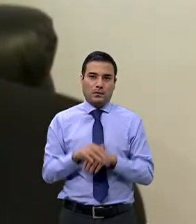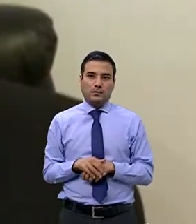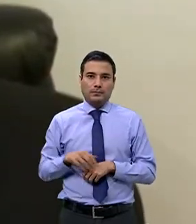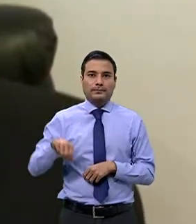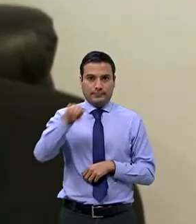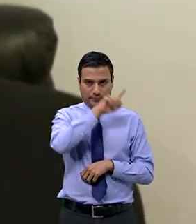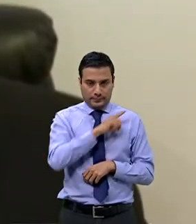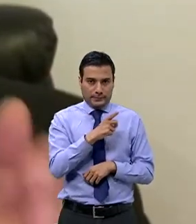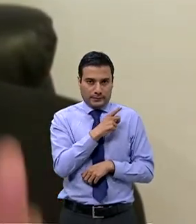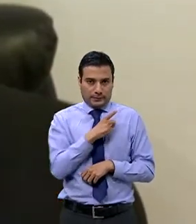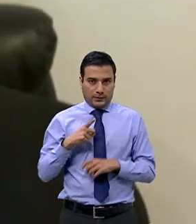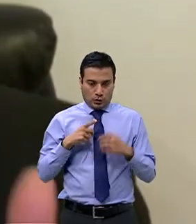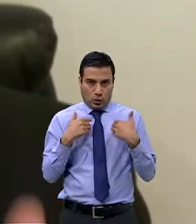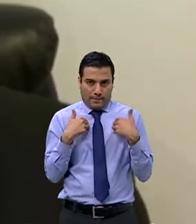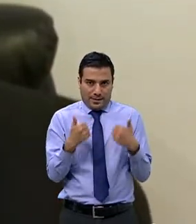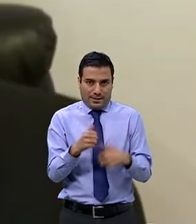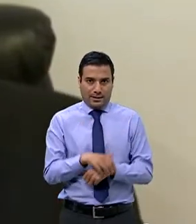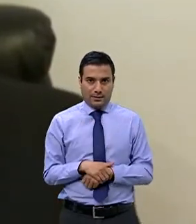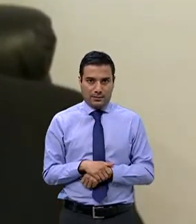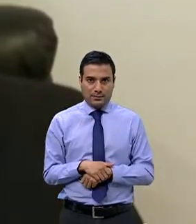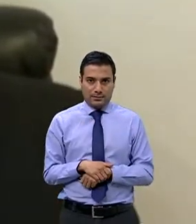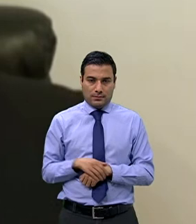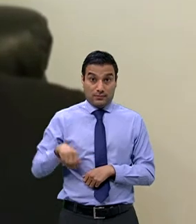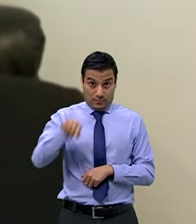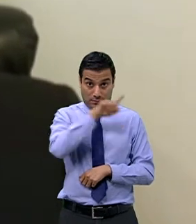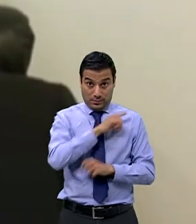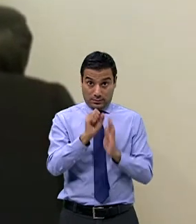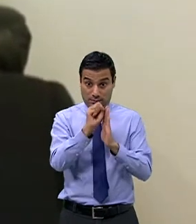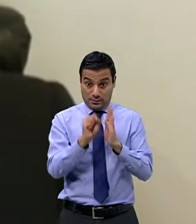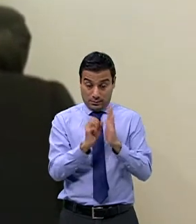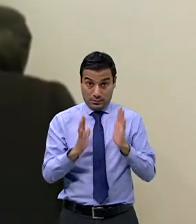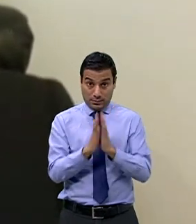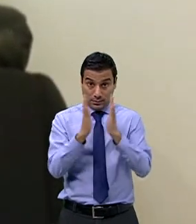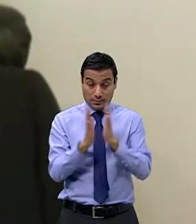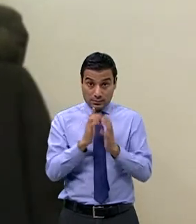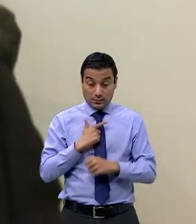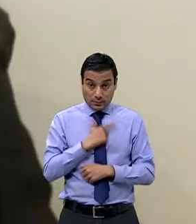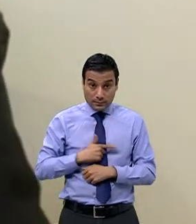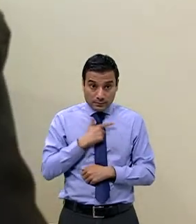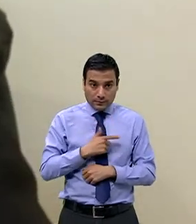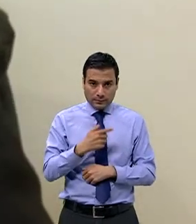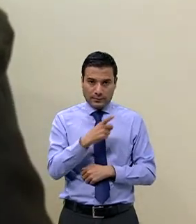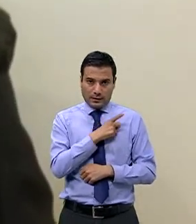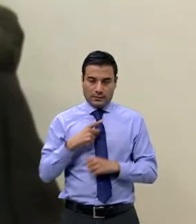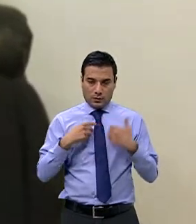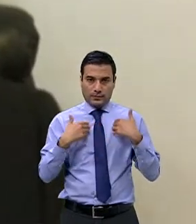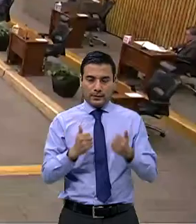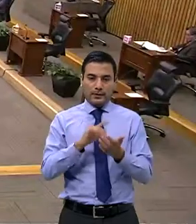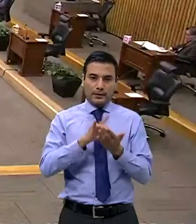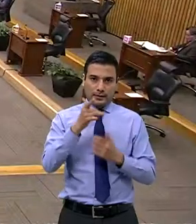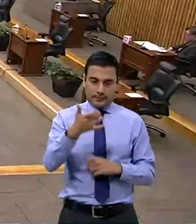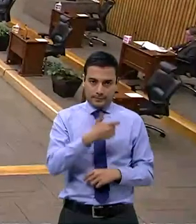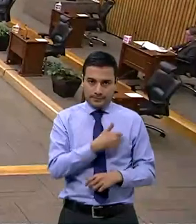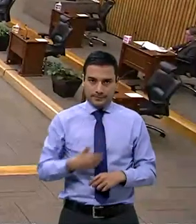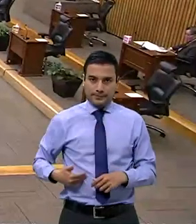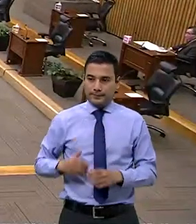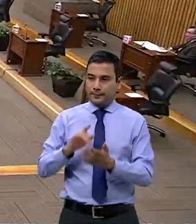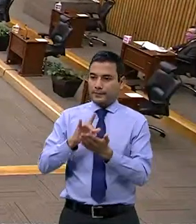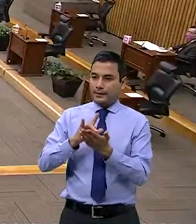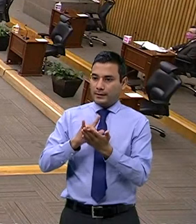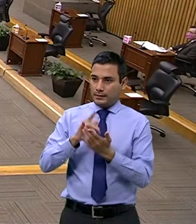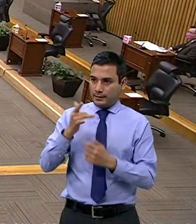nadie nadie que seamos bien nacidos a la democracia lo podemos servir muchas gracias señor presidente gracias señor